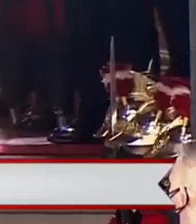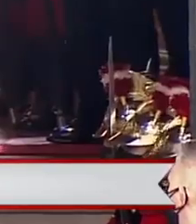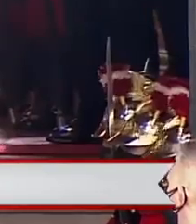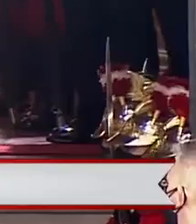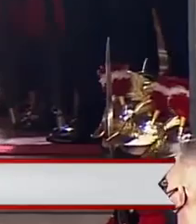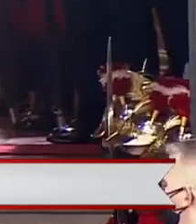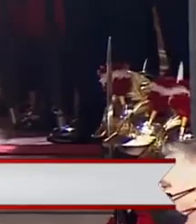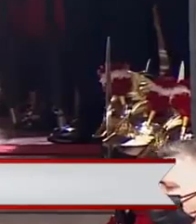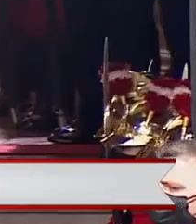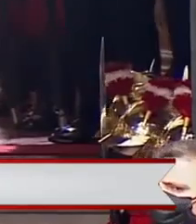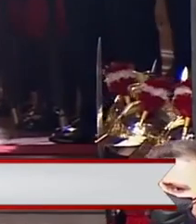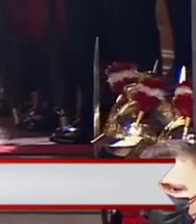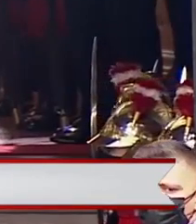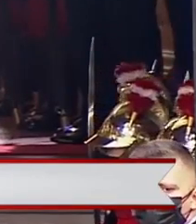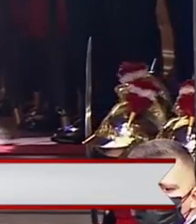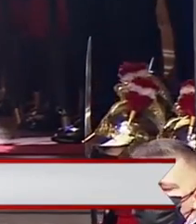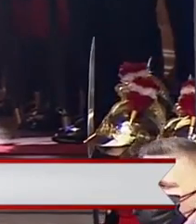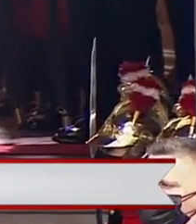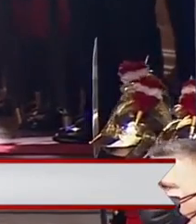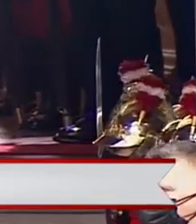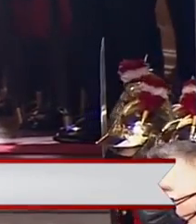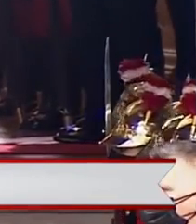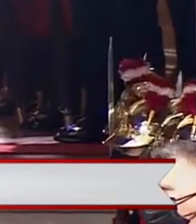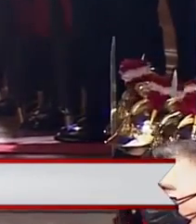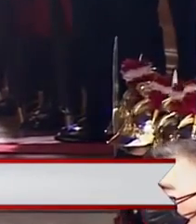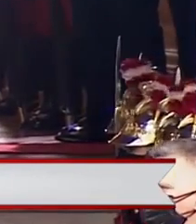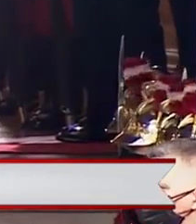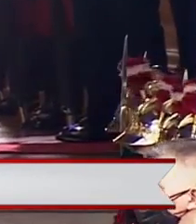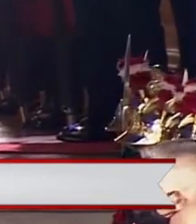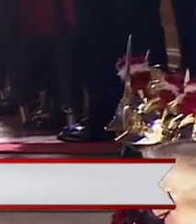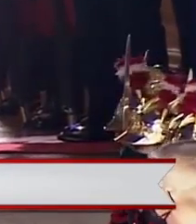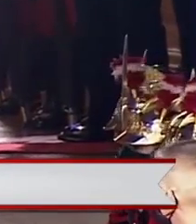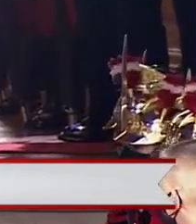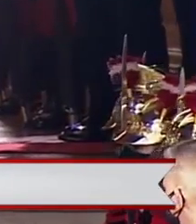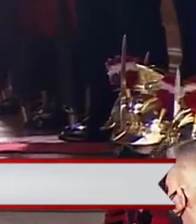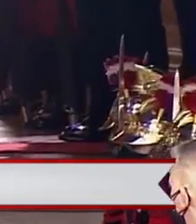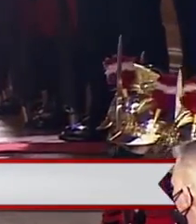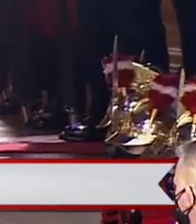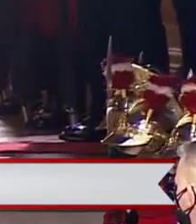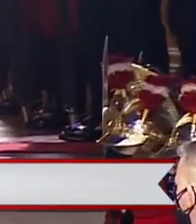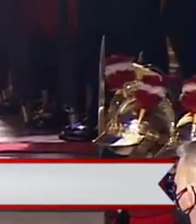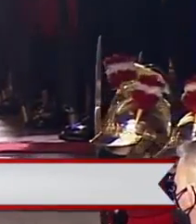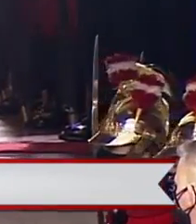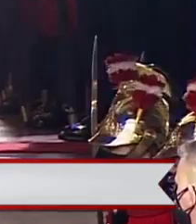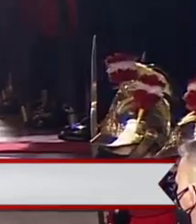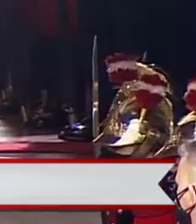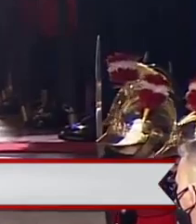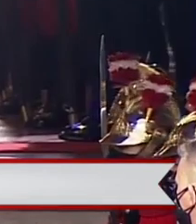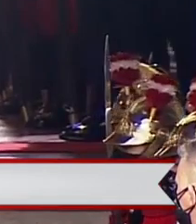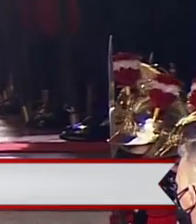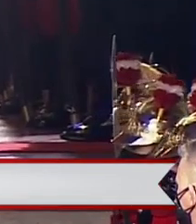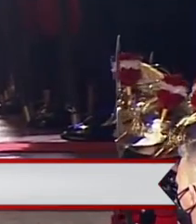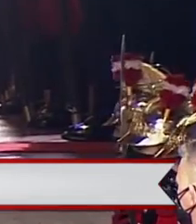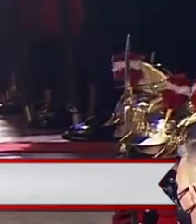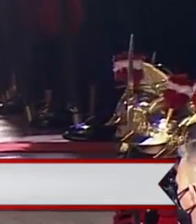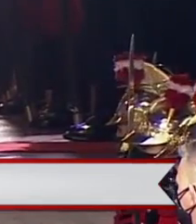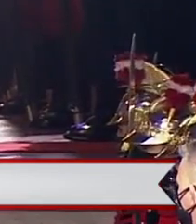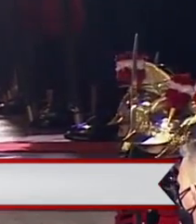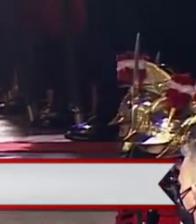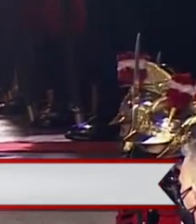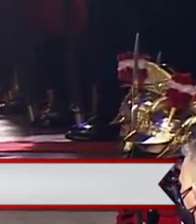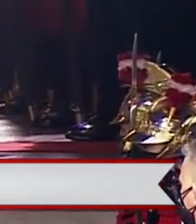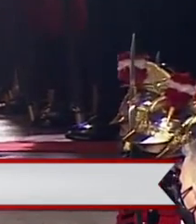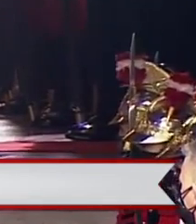se han dedicado a difamar y mentir. En este primer año he recibido una bofetada en una mejilla, pero